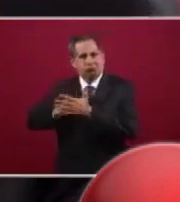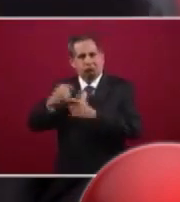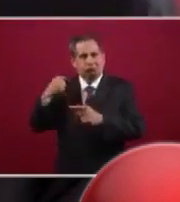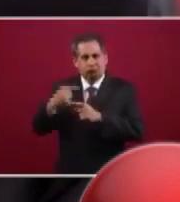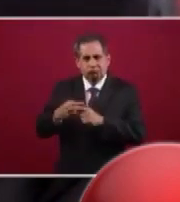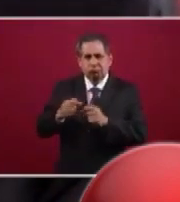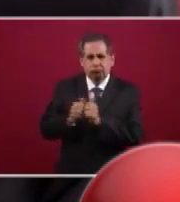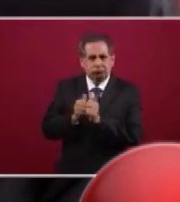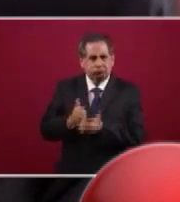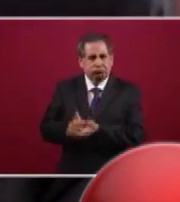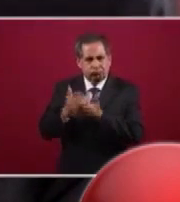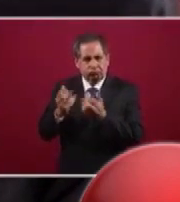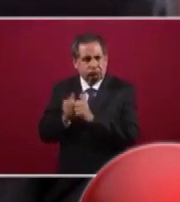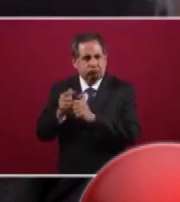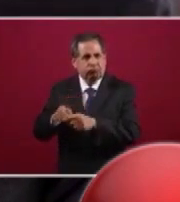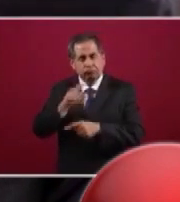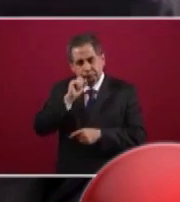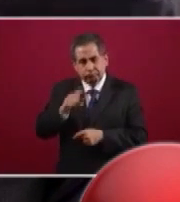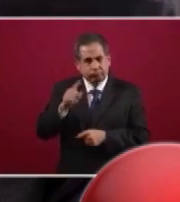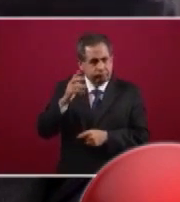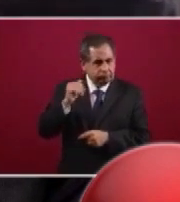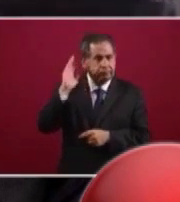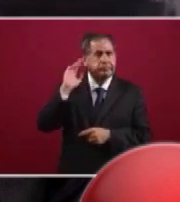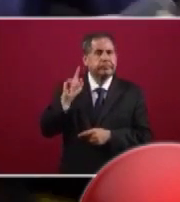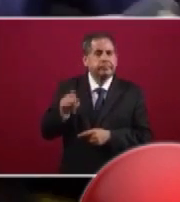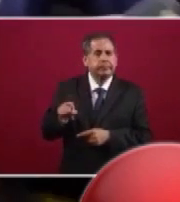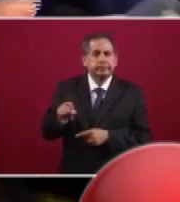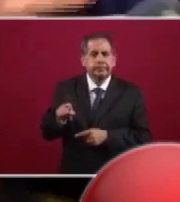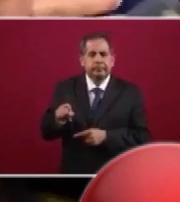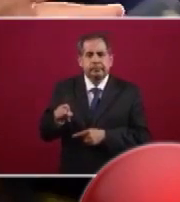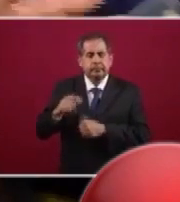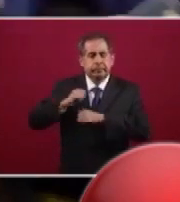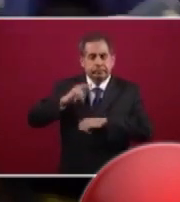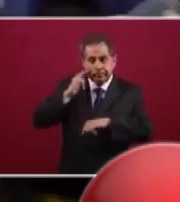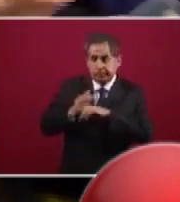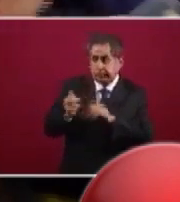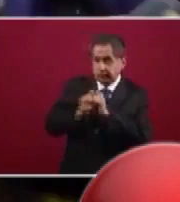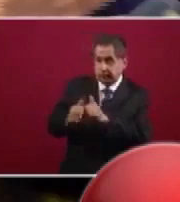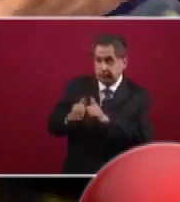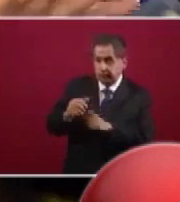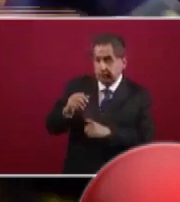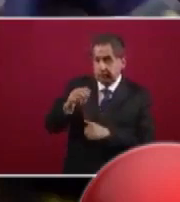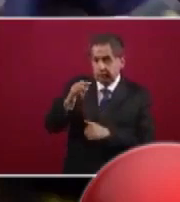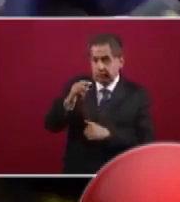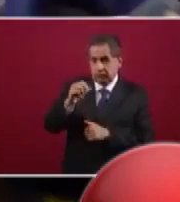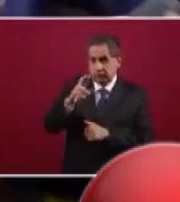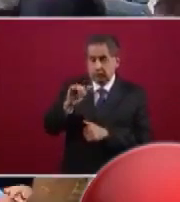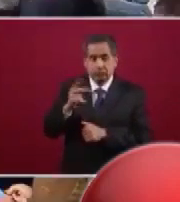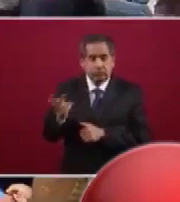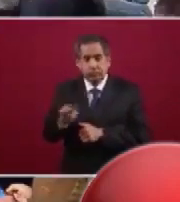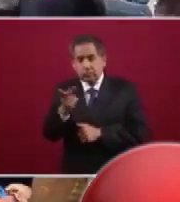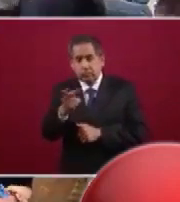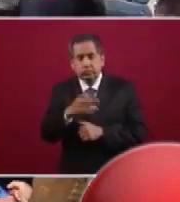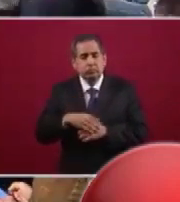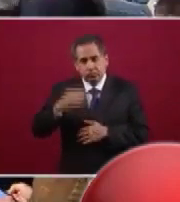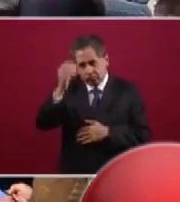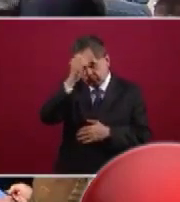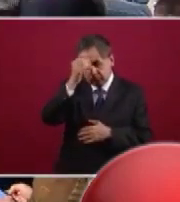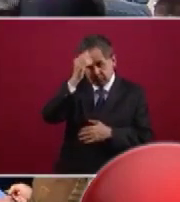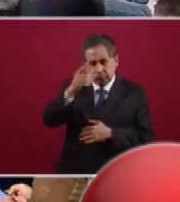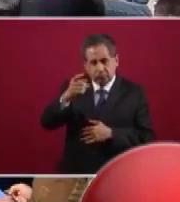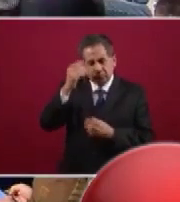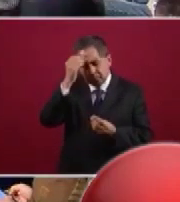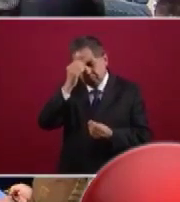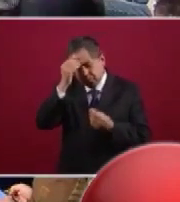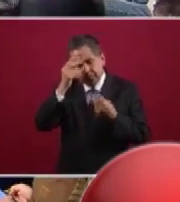fue colaborador suyo, incluso también del ahora canciller. Y la pregunta va para los dos. Una opinión, una